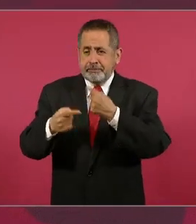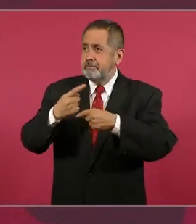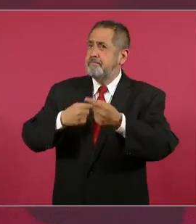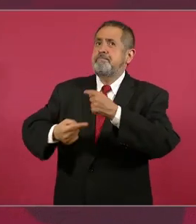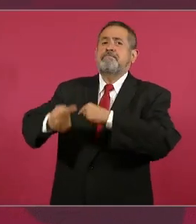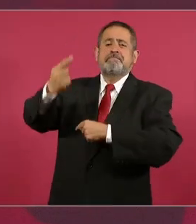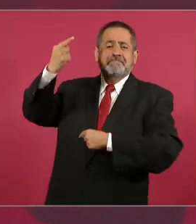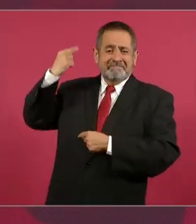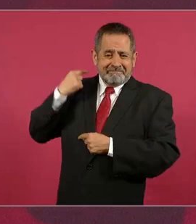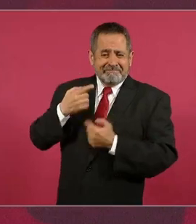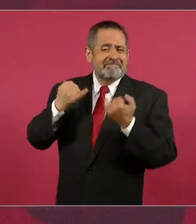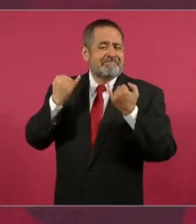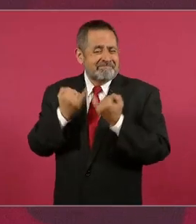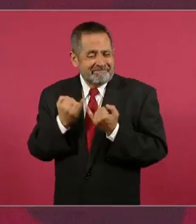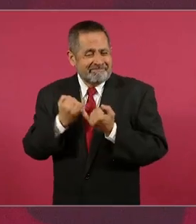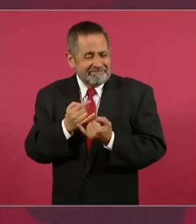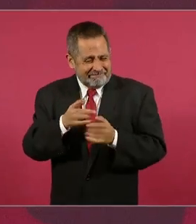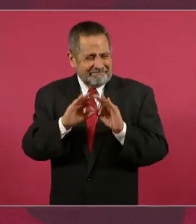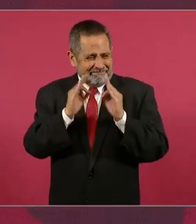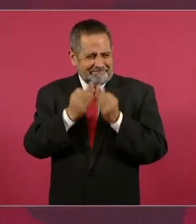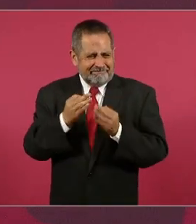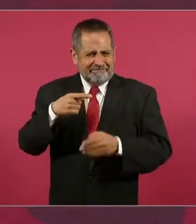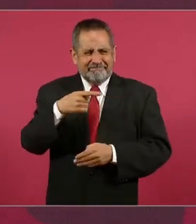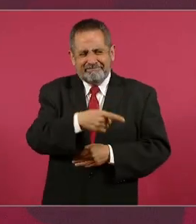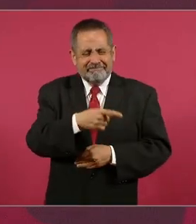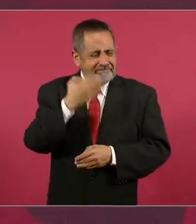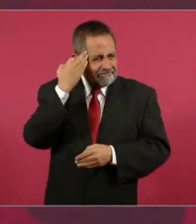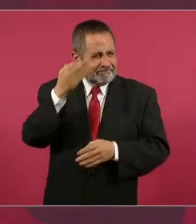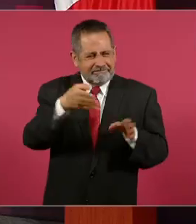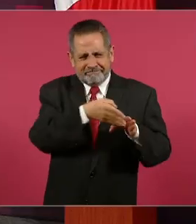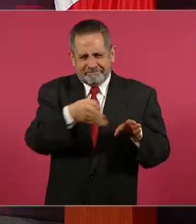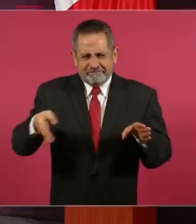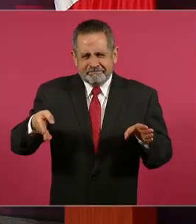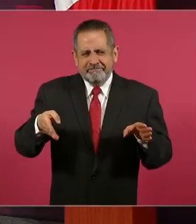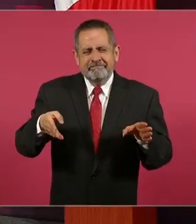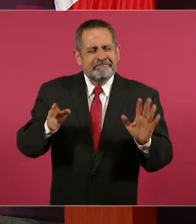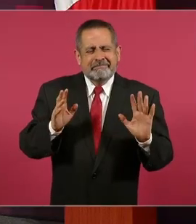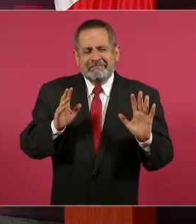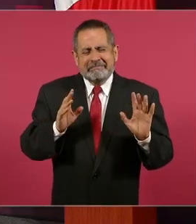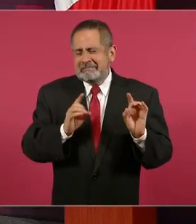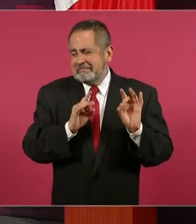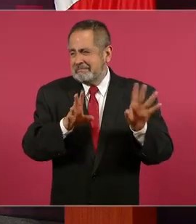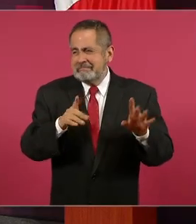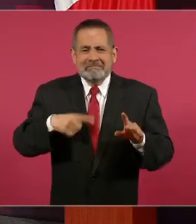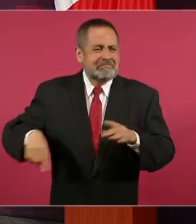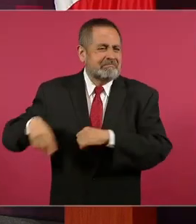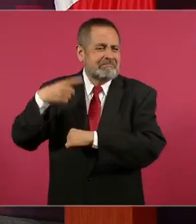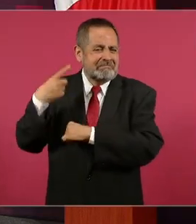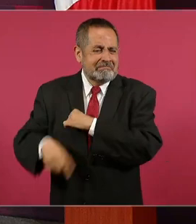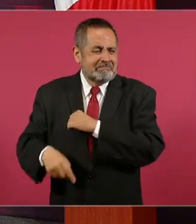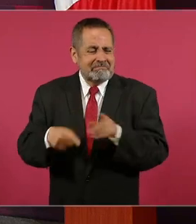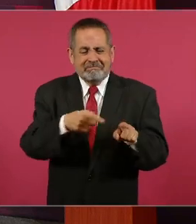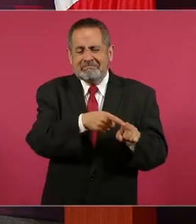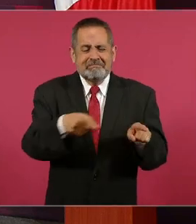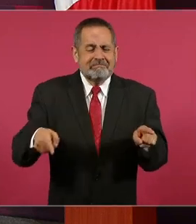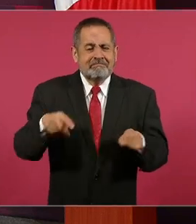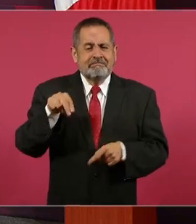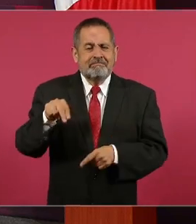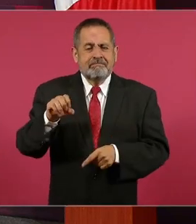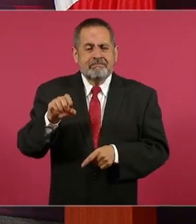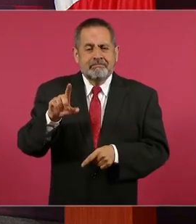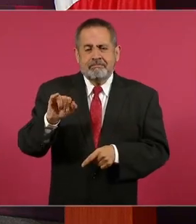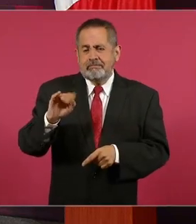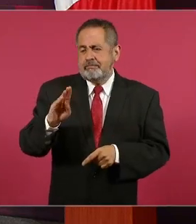a ese periodo tan dañino que fue el